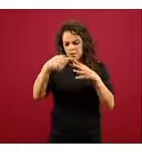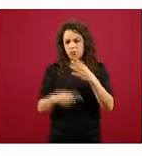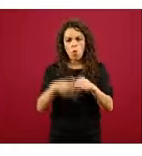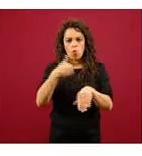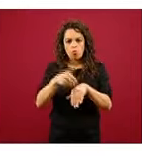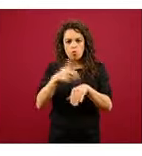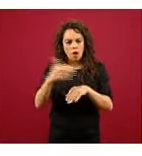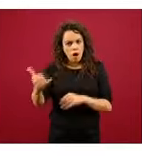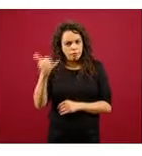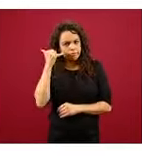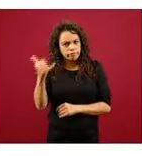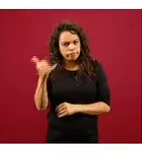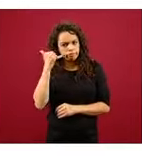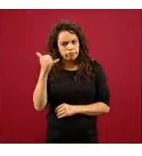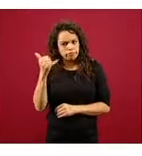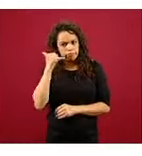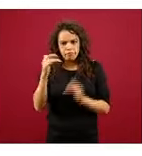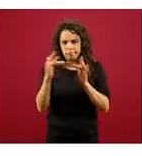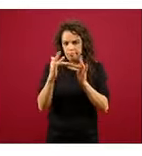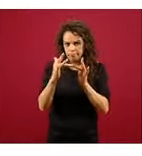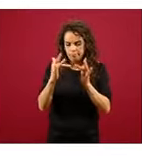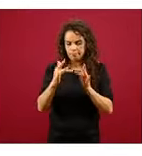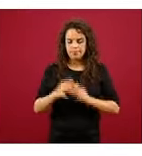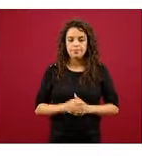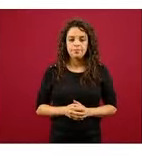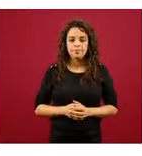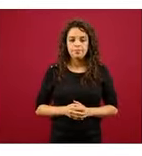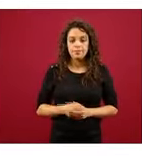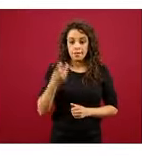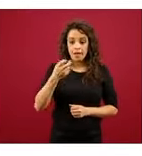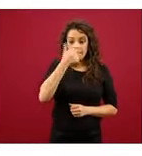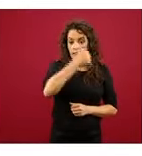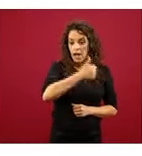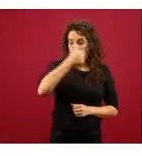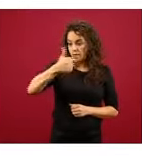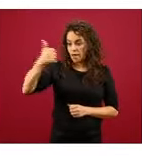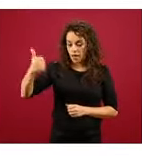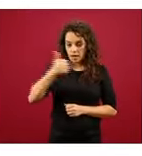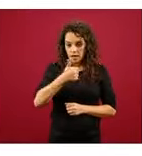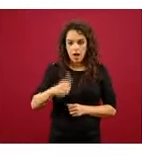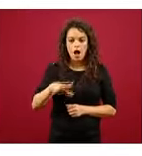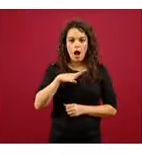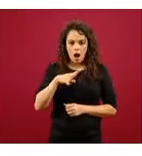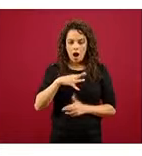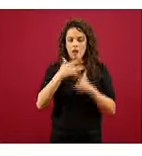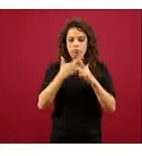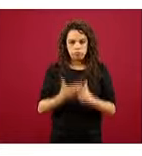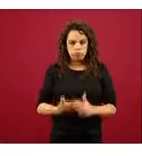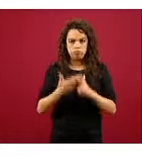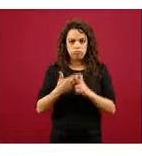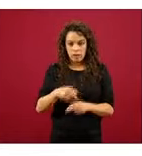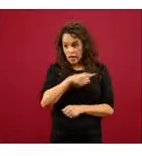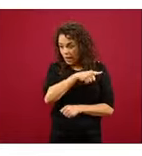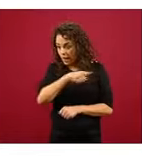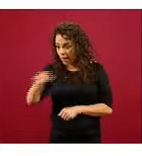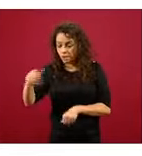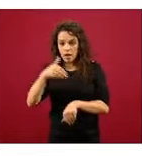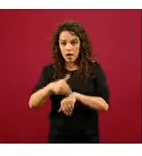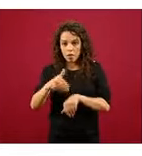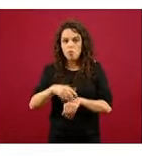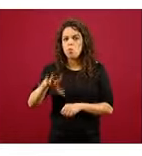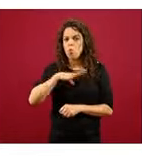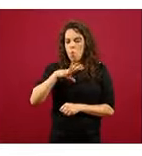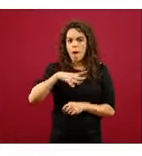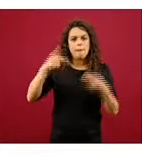a ahondar en cada uno de ellos, pero simplemente es para que conozcan que todos ellos están con personal